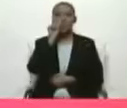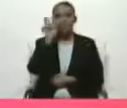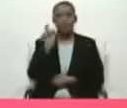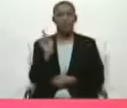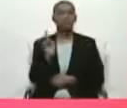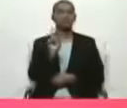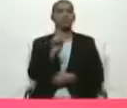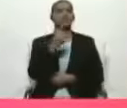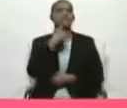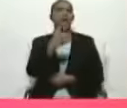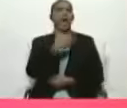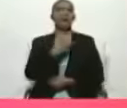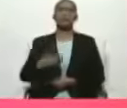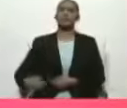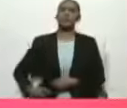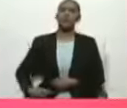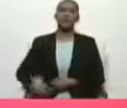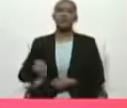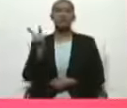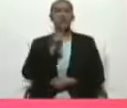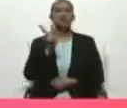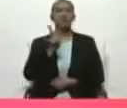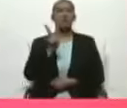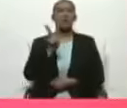de Venezuela es Rafael Caldera.